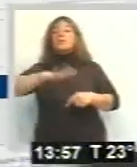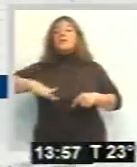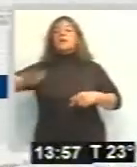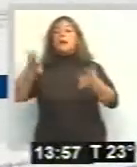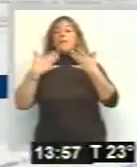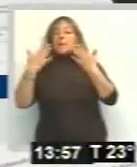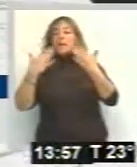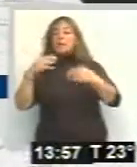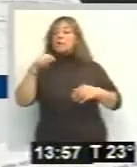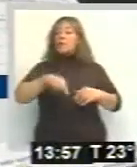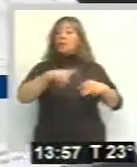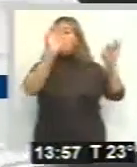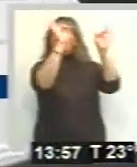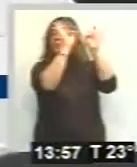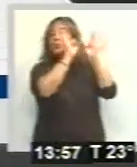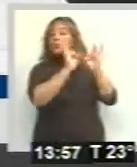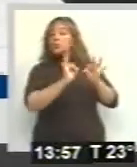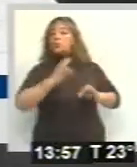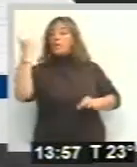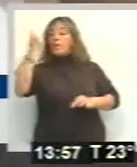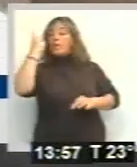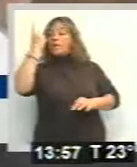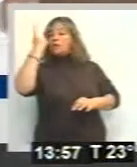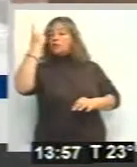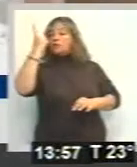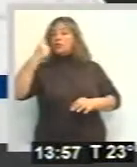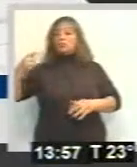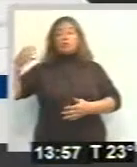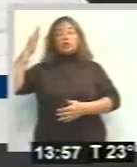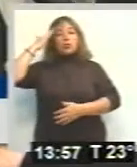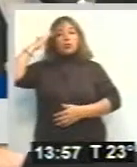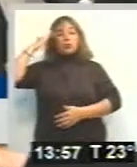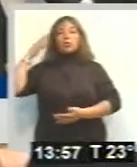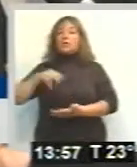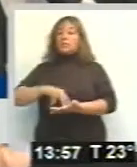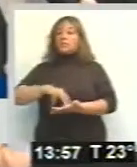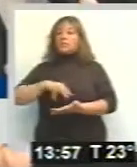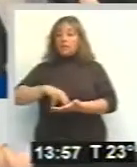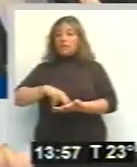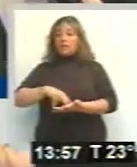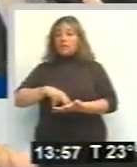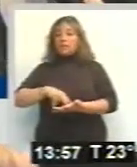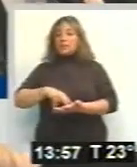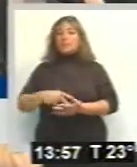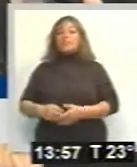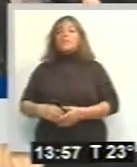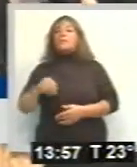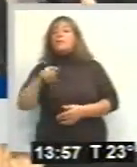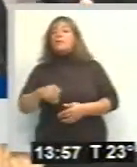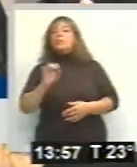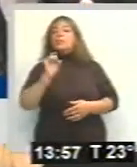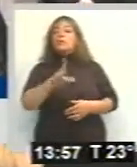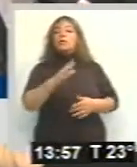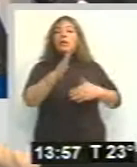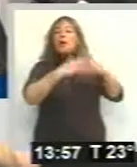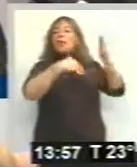caso es un proyecto de la Dirección de Patrimonio, el cual no solamente consta de lo que va a ser la